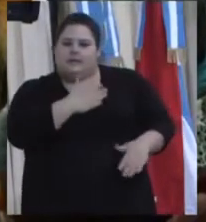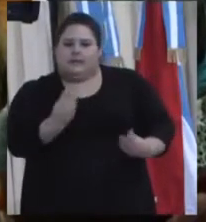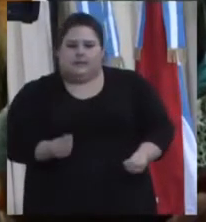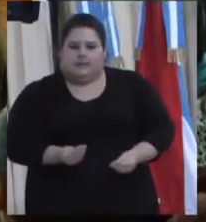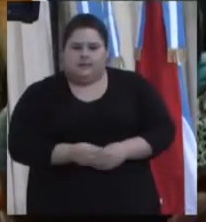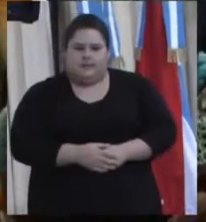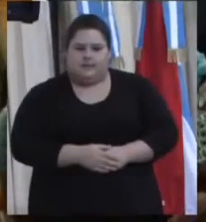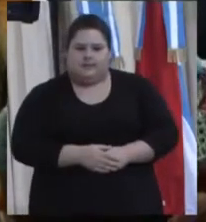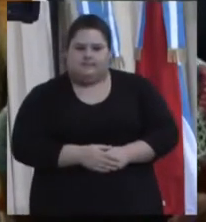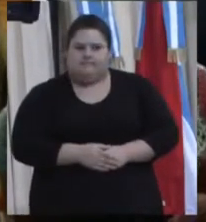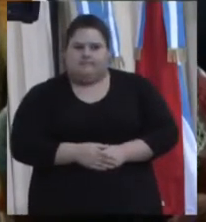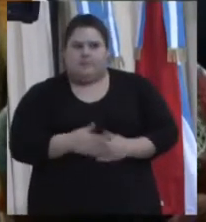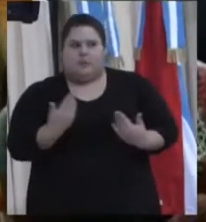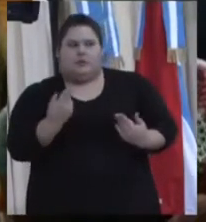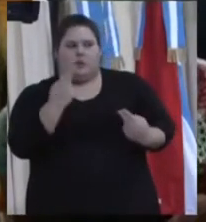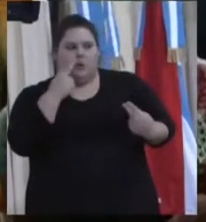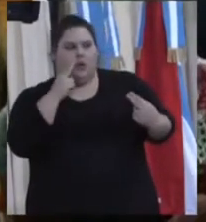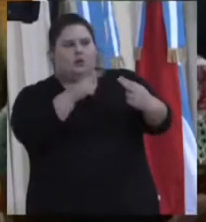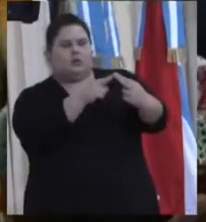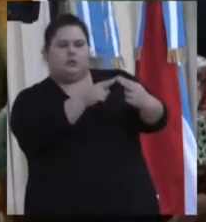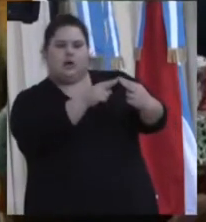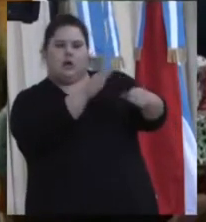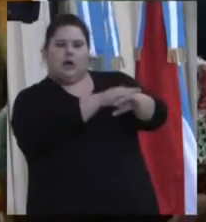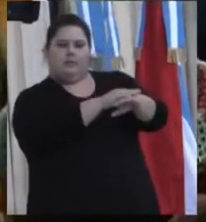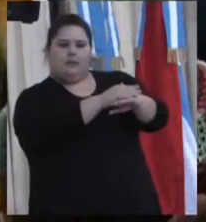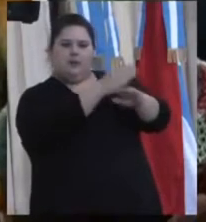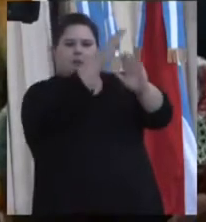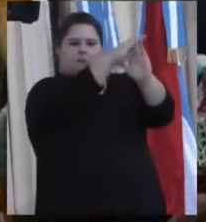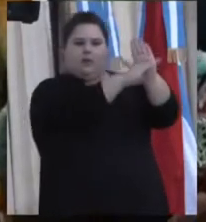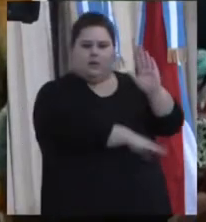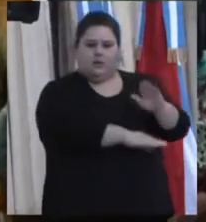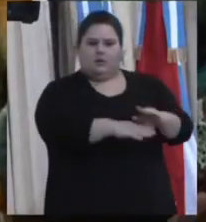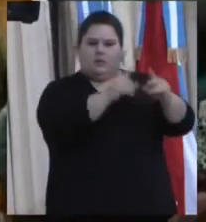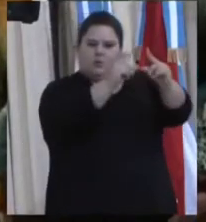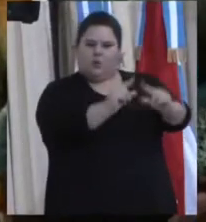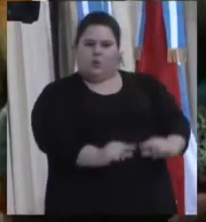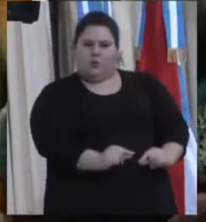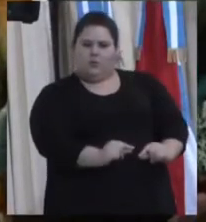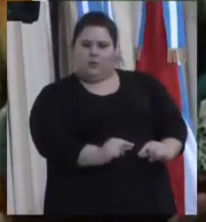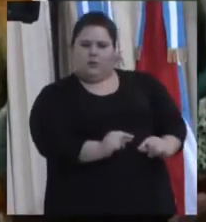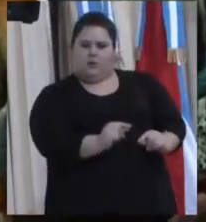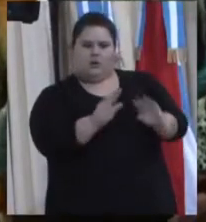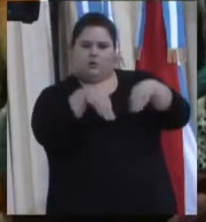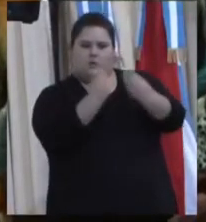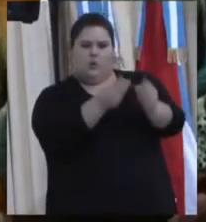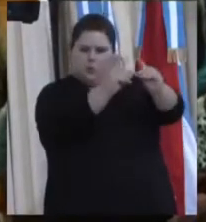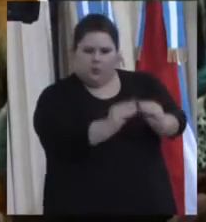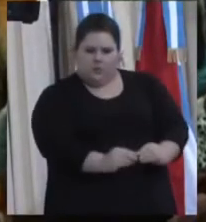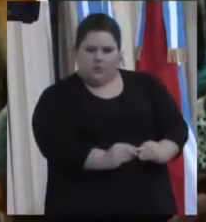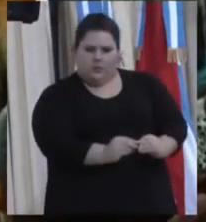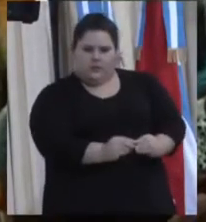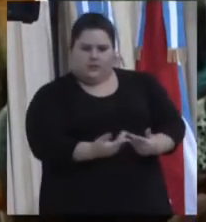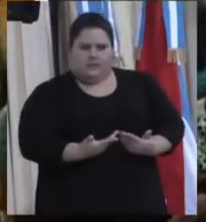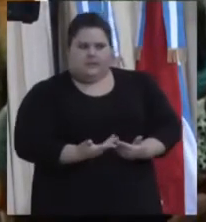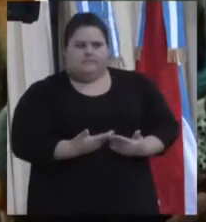es triste encontrarnos reconocidos en un ranking. Me preocupa mucho que ese sea el espejo en el cual nos estamos mirando. No